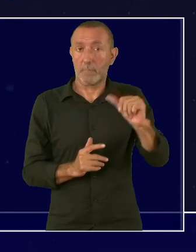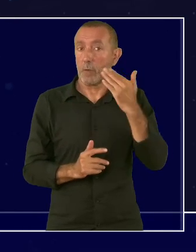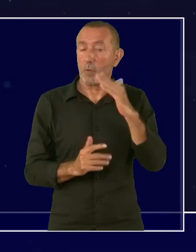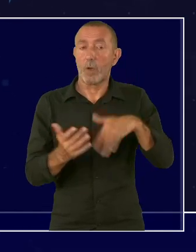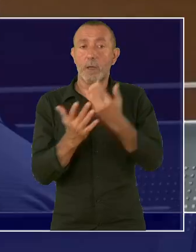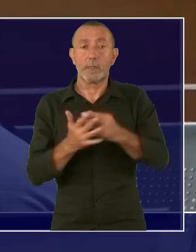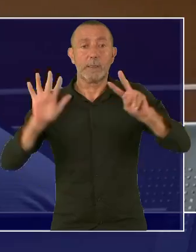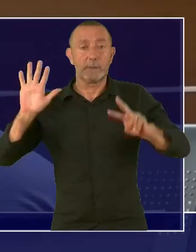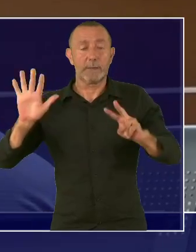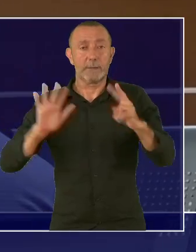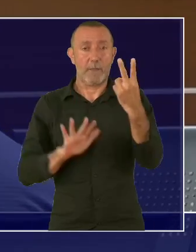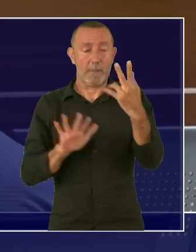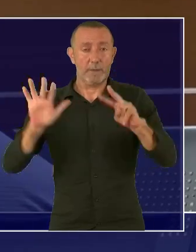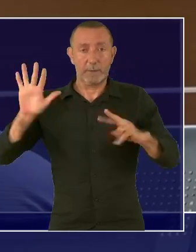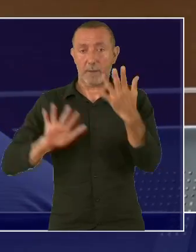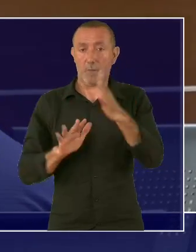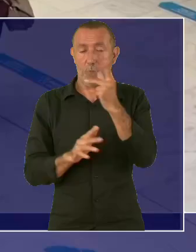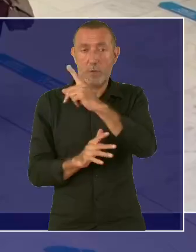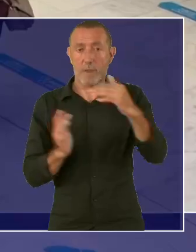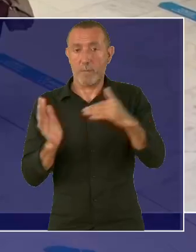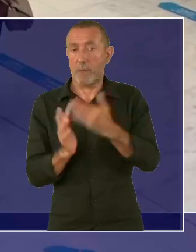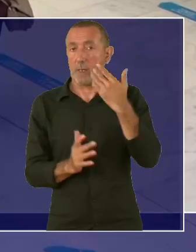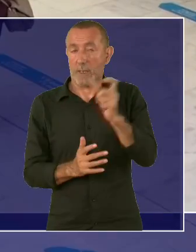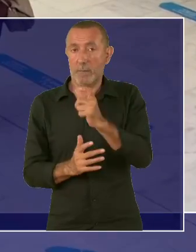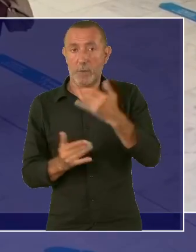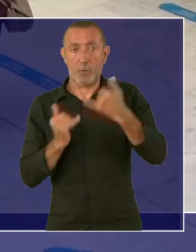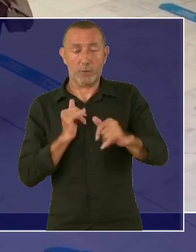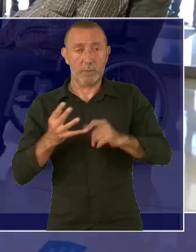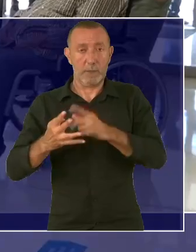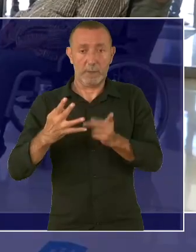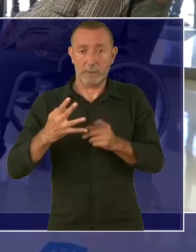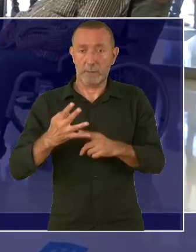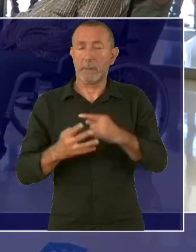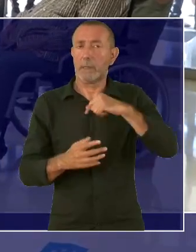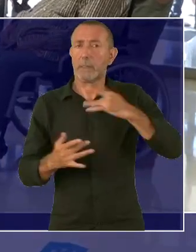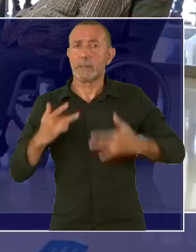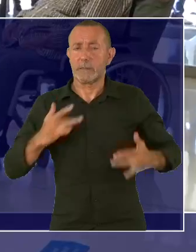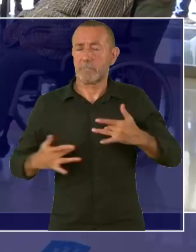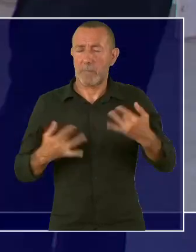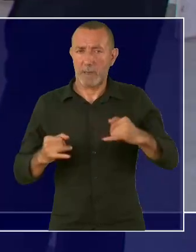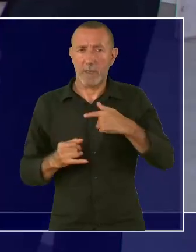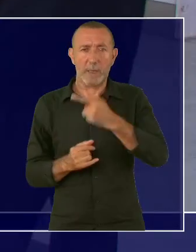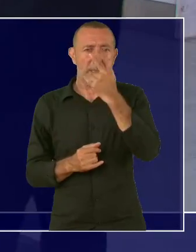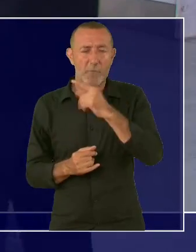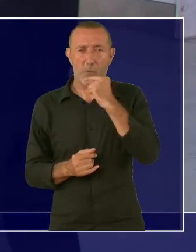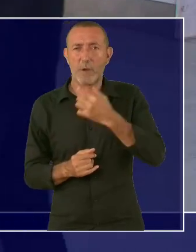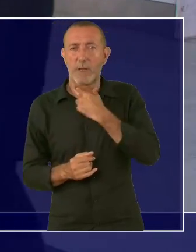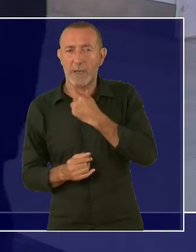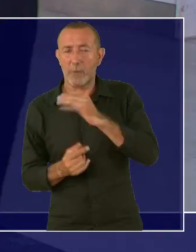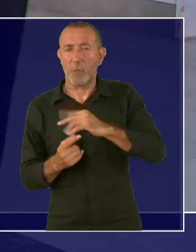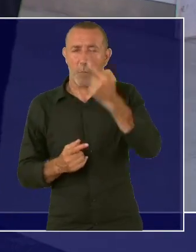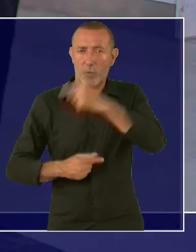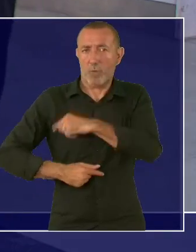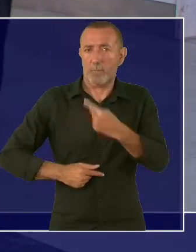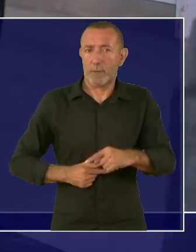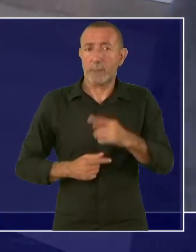casos en la última. Los síntomas leves: resfriado, dolor de garganta o fiebre, y el ojo puesto siempre en el